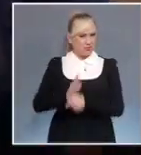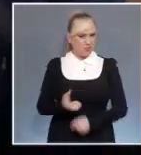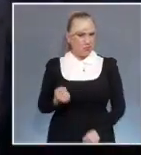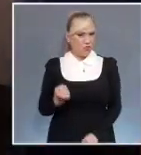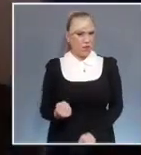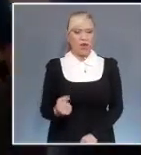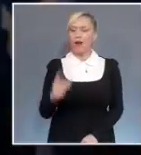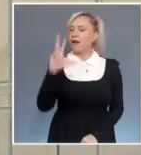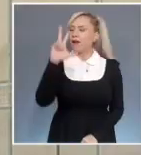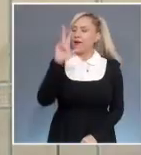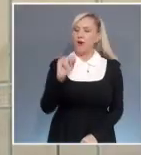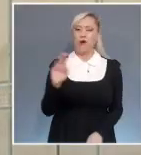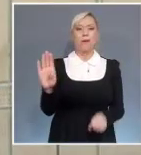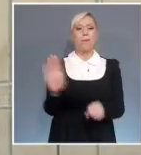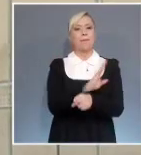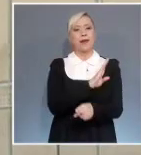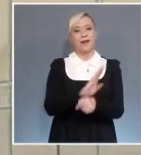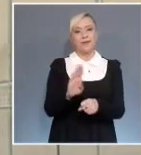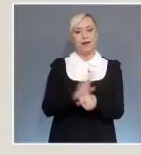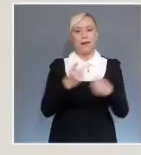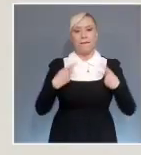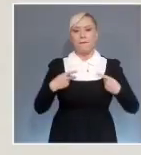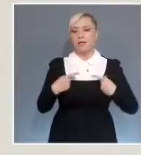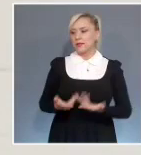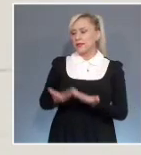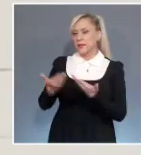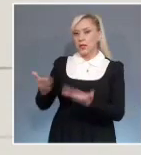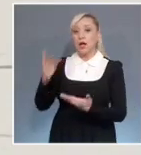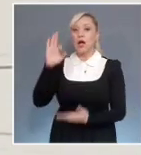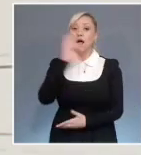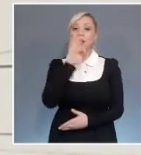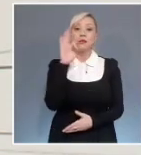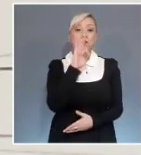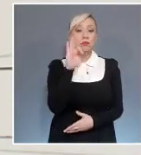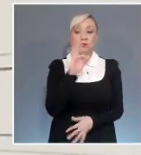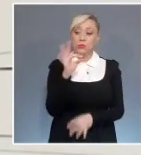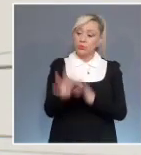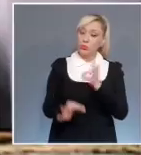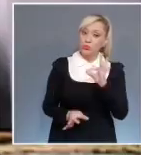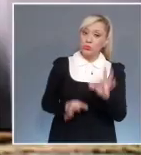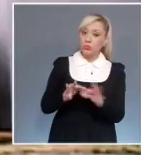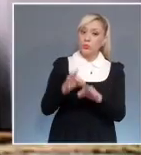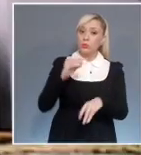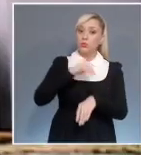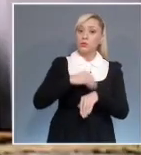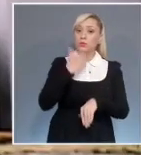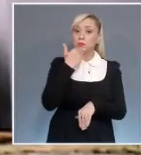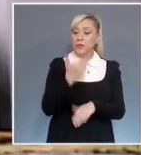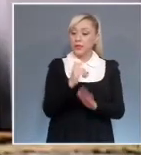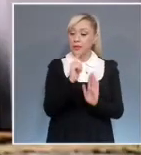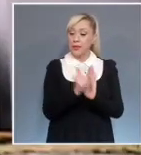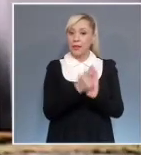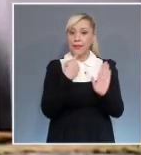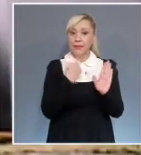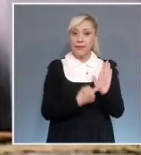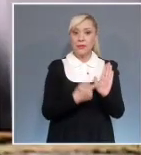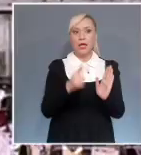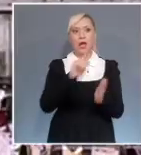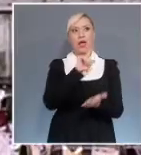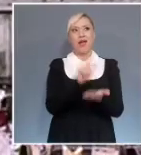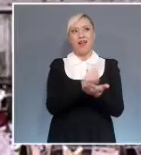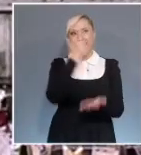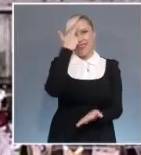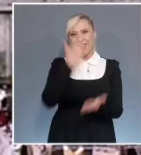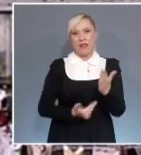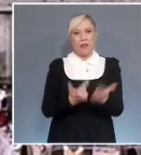persona sentenciada que se otorga siempre que cumpla con los requisitos que establece la ley. Para el canal del Poder Judicial de la